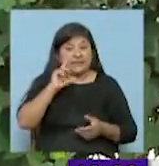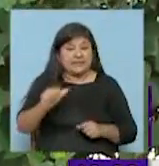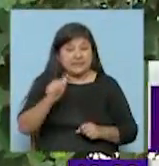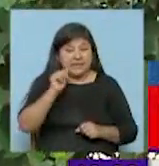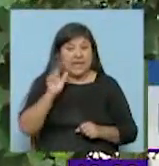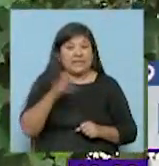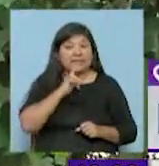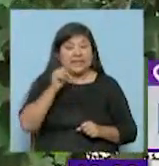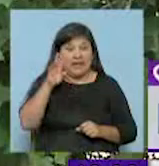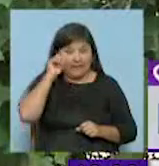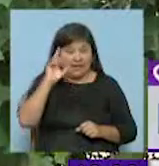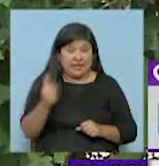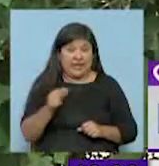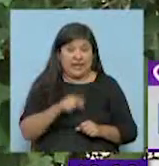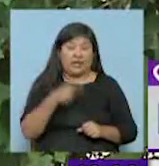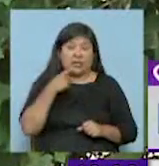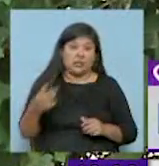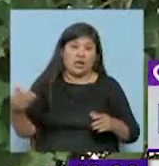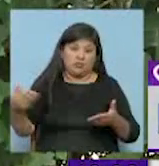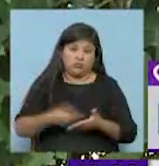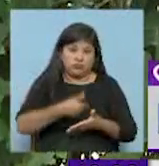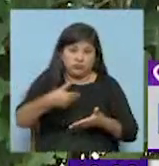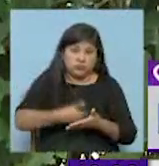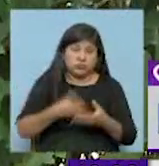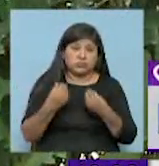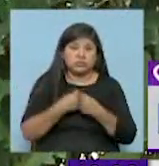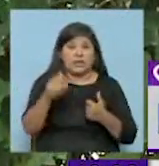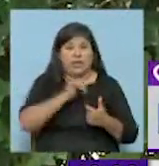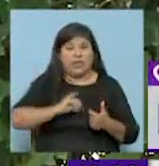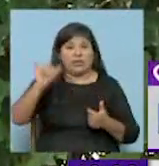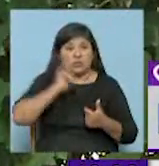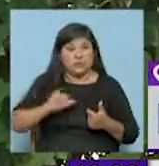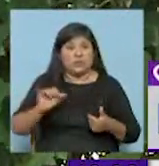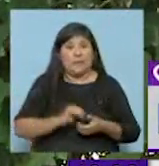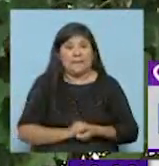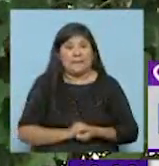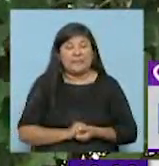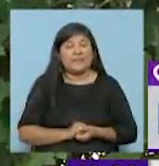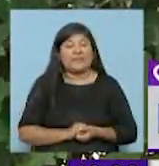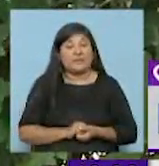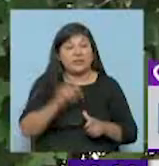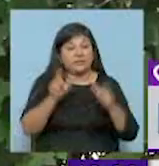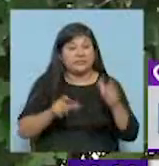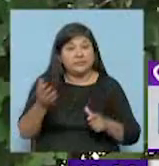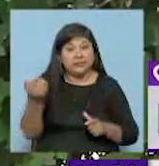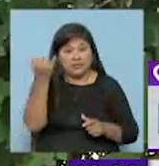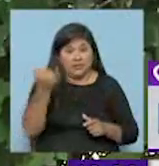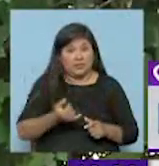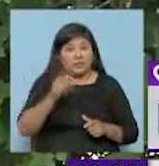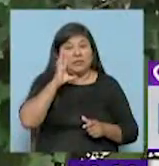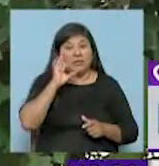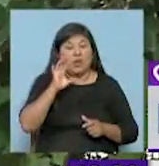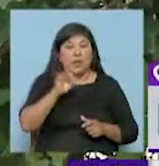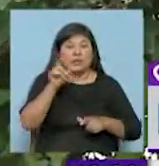en las cuotas de los planes de ahorro. El jueves tuvimos una reunión con 50 afectados que vinieron a la ONG, y ellos nos dicen que tienen un grupo de